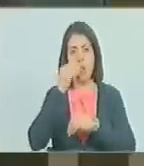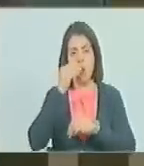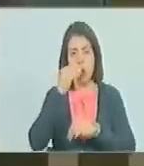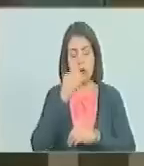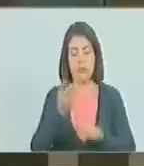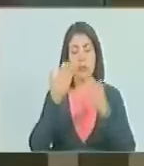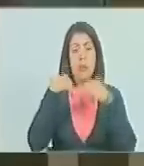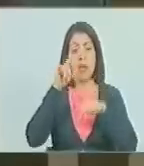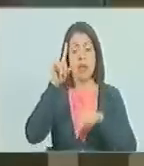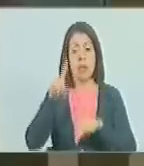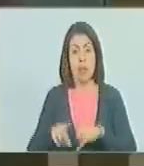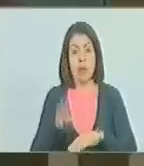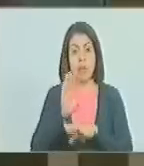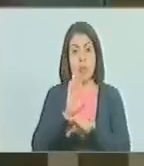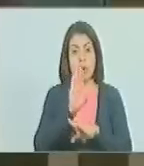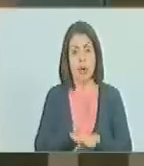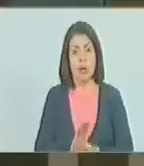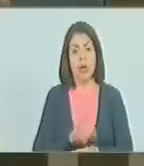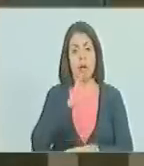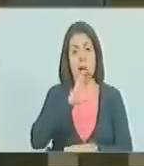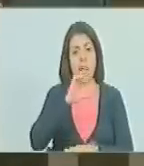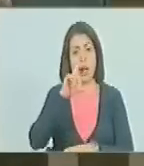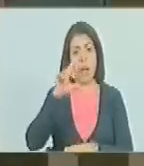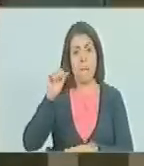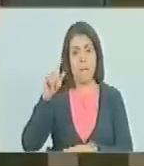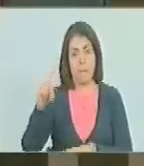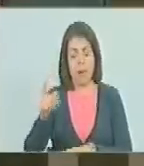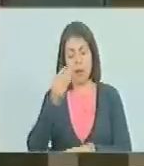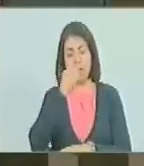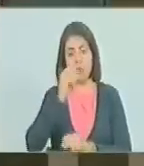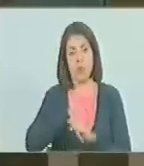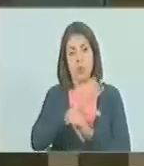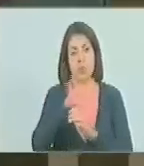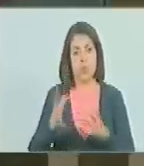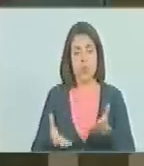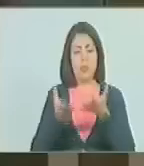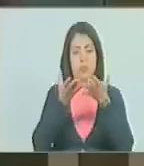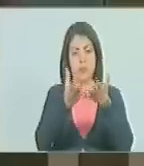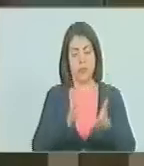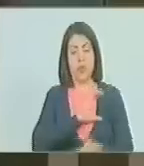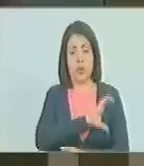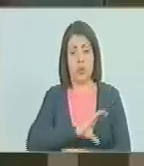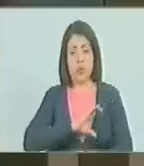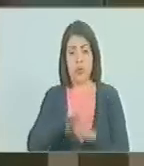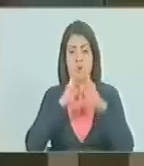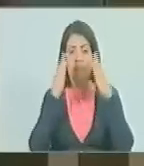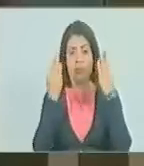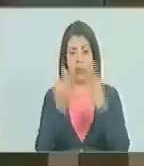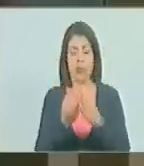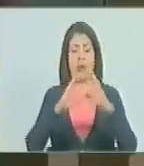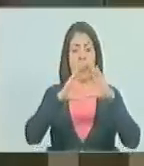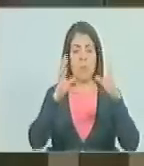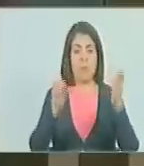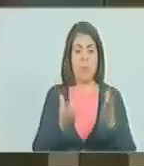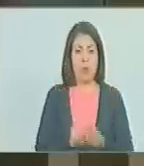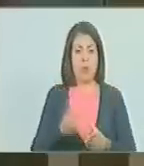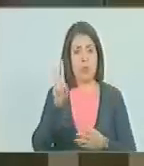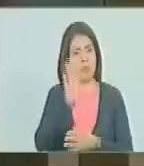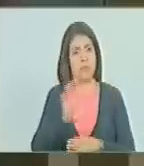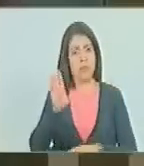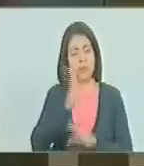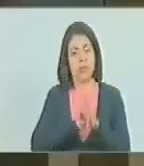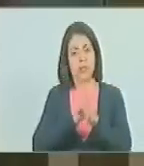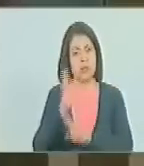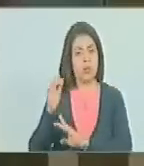almuerzo, pero también lo protegemos con el CLA. Hoy ese es el mensaje que le queremos dar desde la Comisión de Familia al mundo, a Venezuela, que